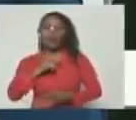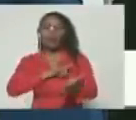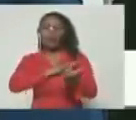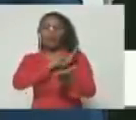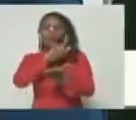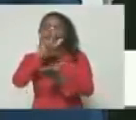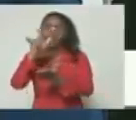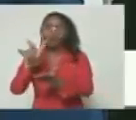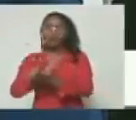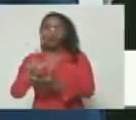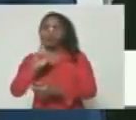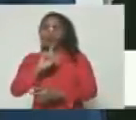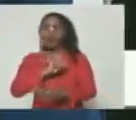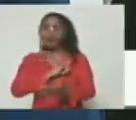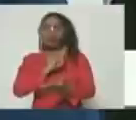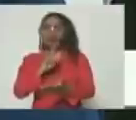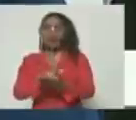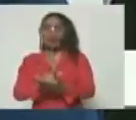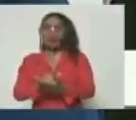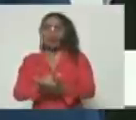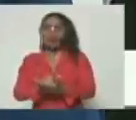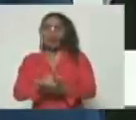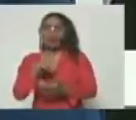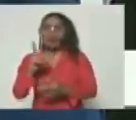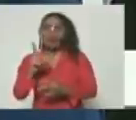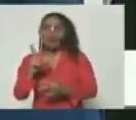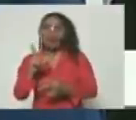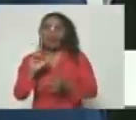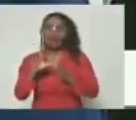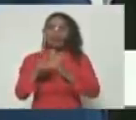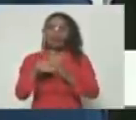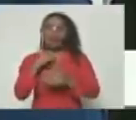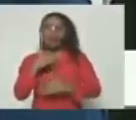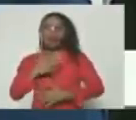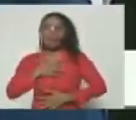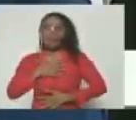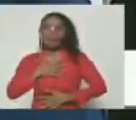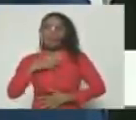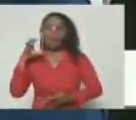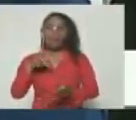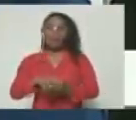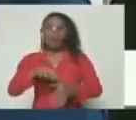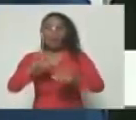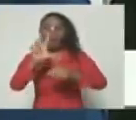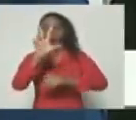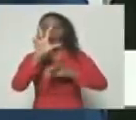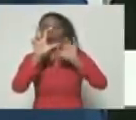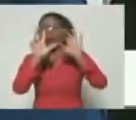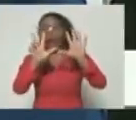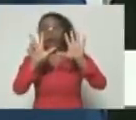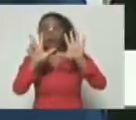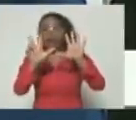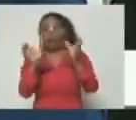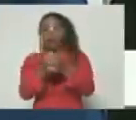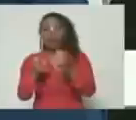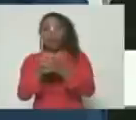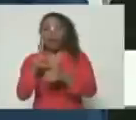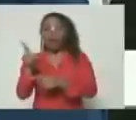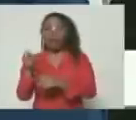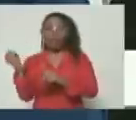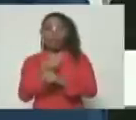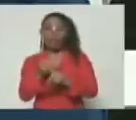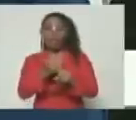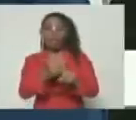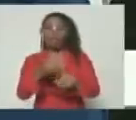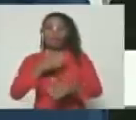yo viajo por carretera, yo no viajo. Y a propósito de la inseguridad, en mi estado, 8 bandas tienen azotadas las carreteras de mi